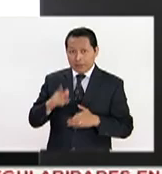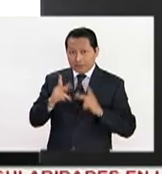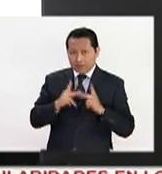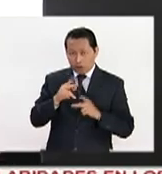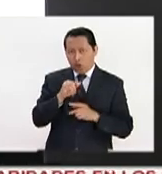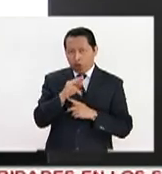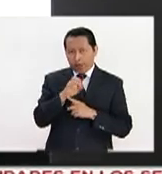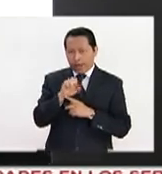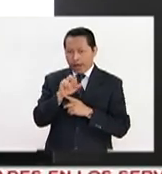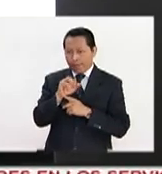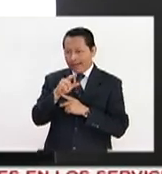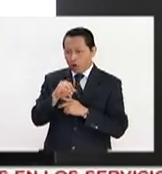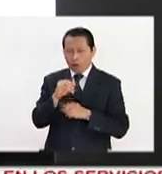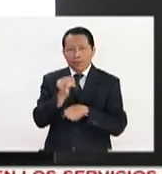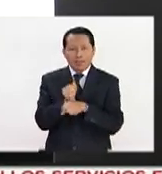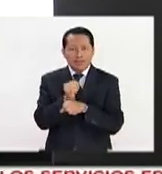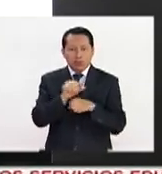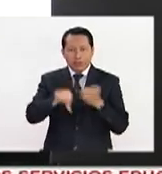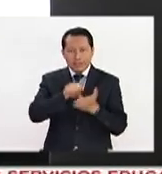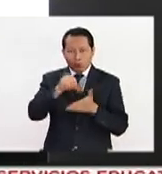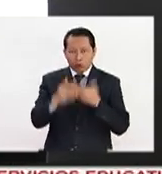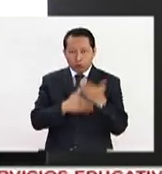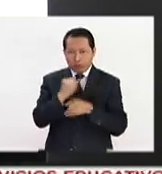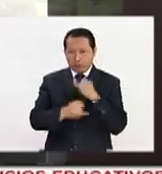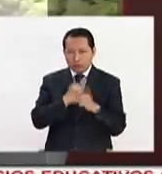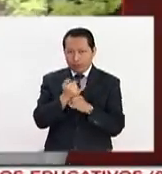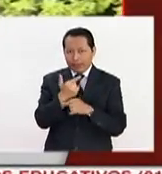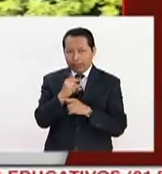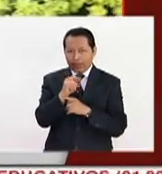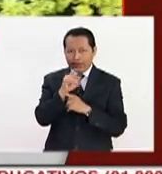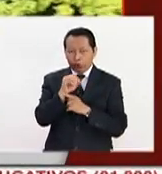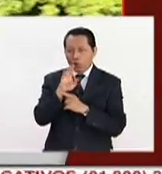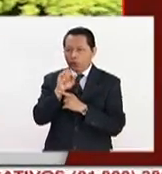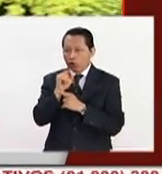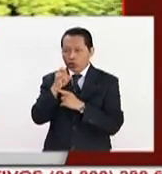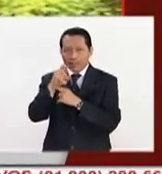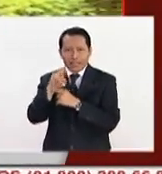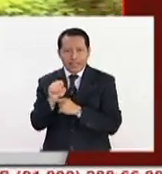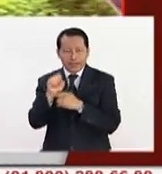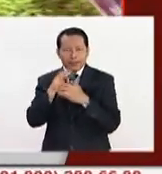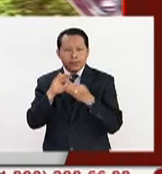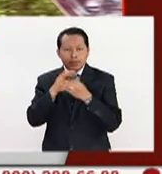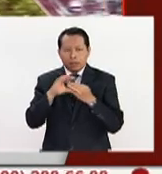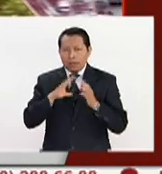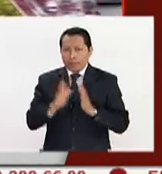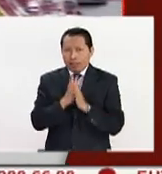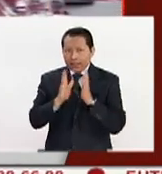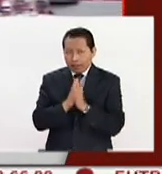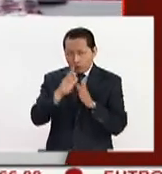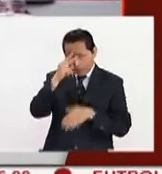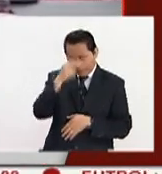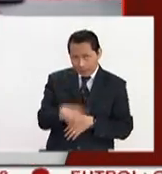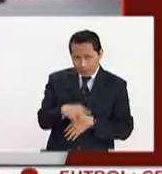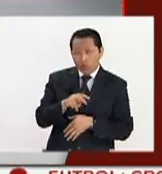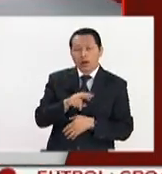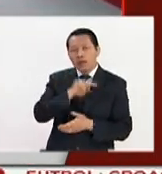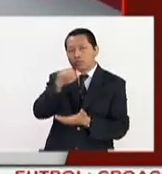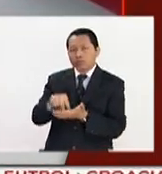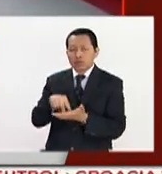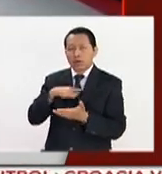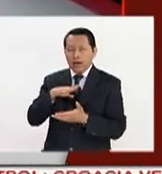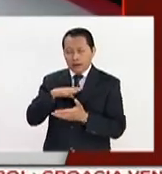Jorge Armijo, investigador del Centro de Estudios Internacionales Gilberto Bosques, nos habló sobre la participación de nuestro país en el